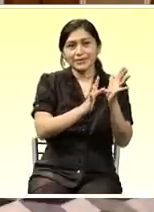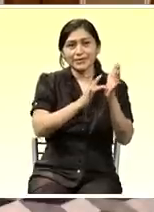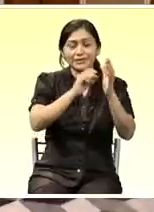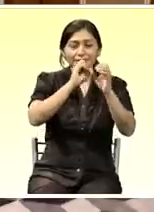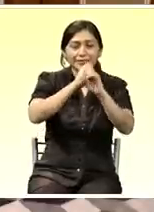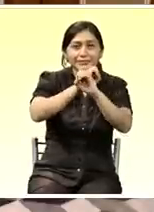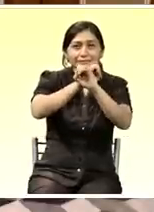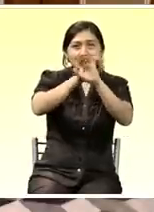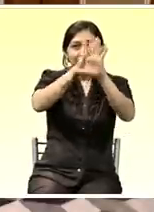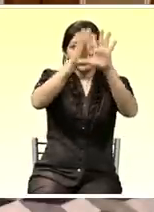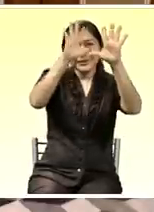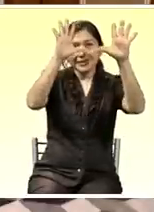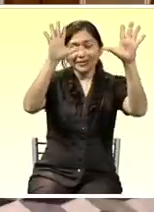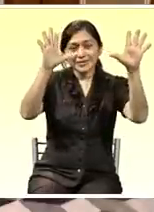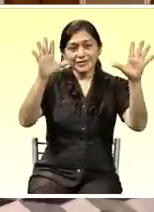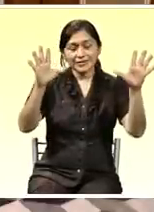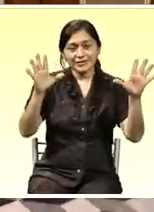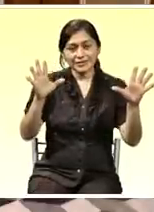Señor del